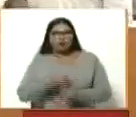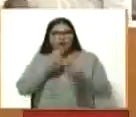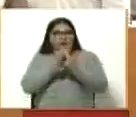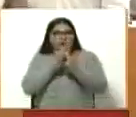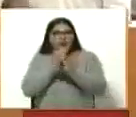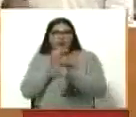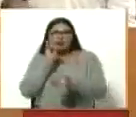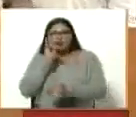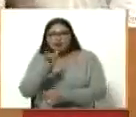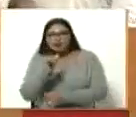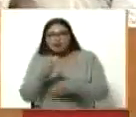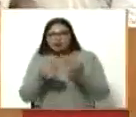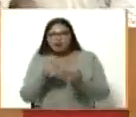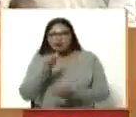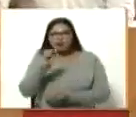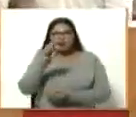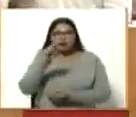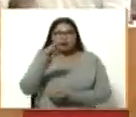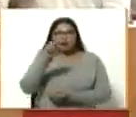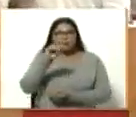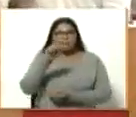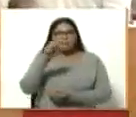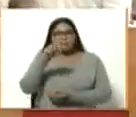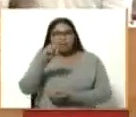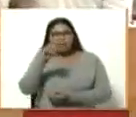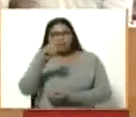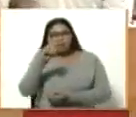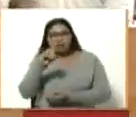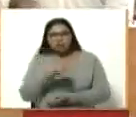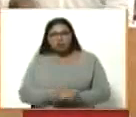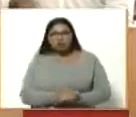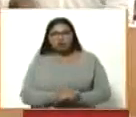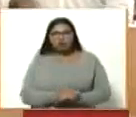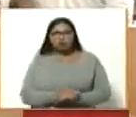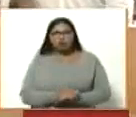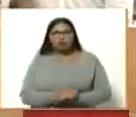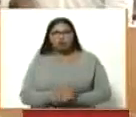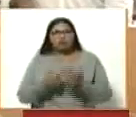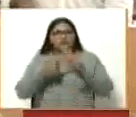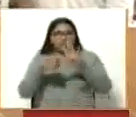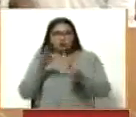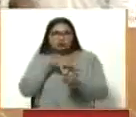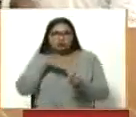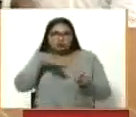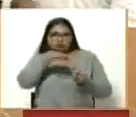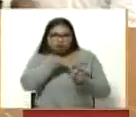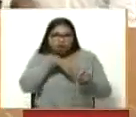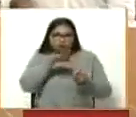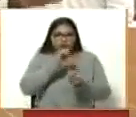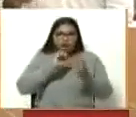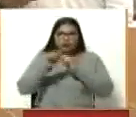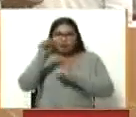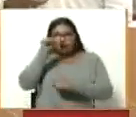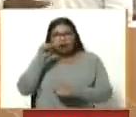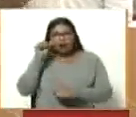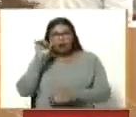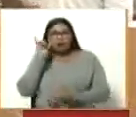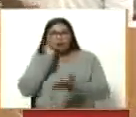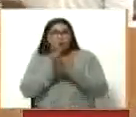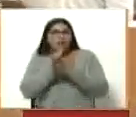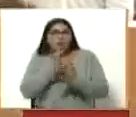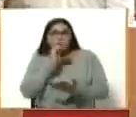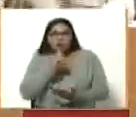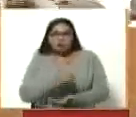denunciar siempre, que se llama armando.info, que montó toda una trama contra Alex Saab sin pruebas de ningún